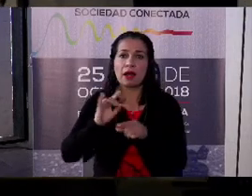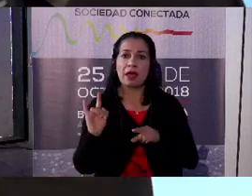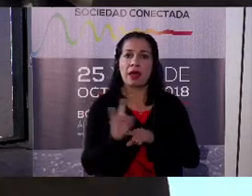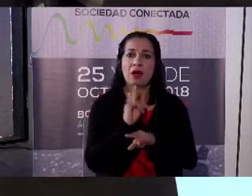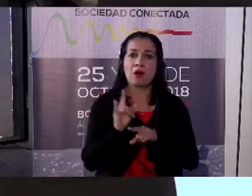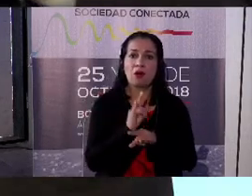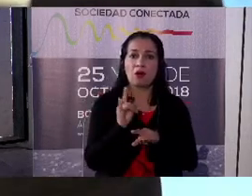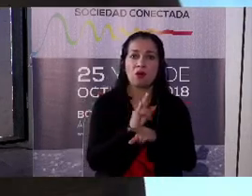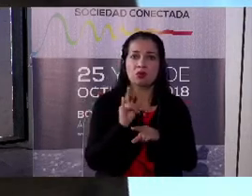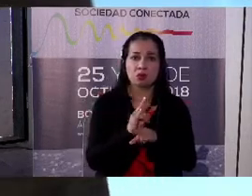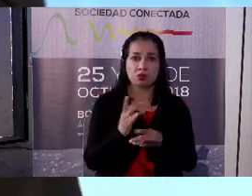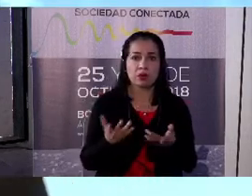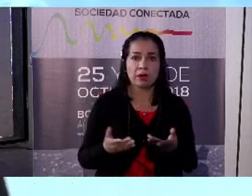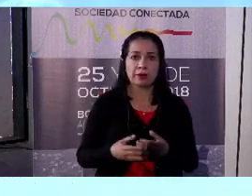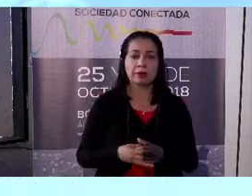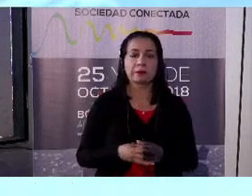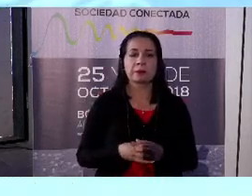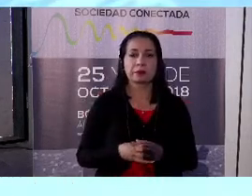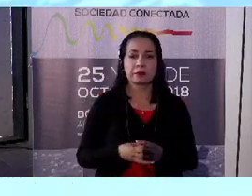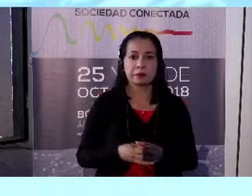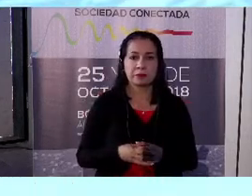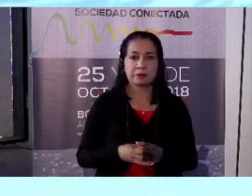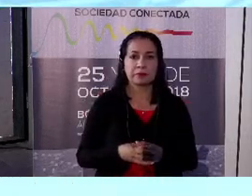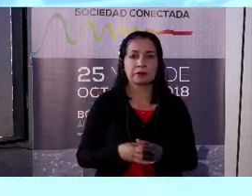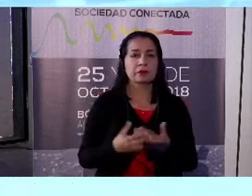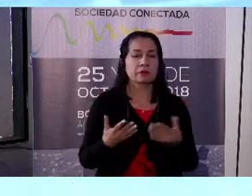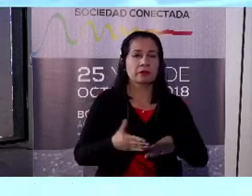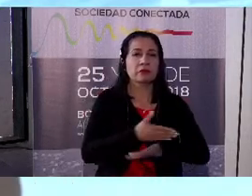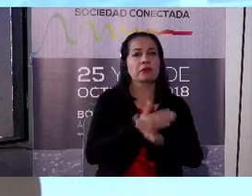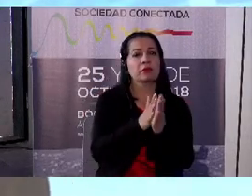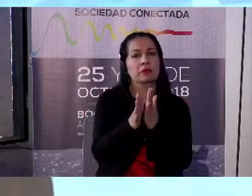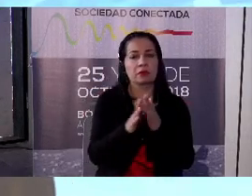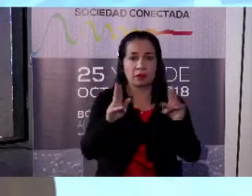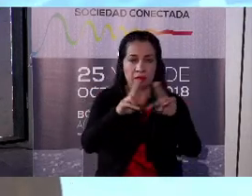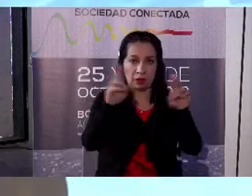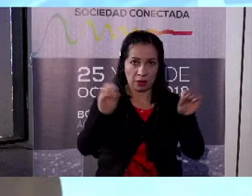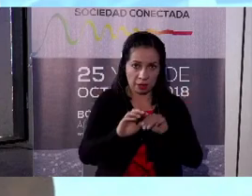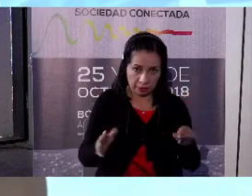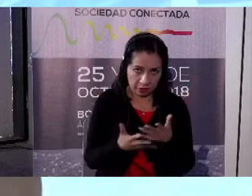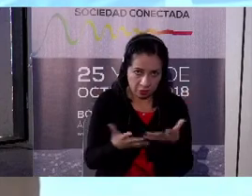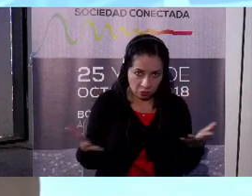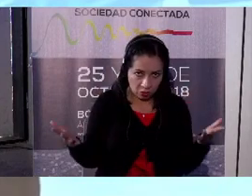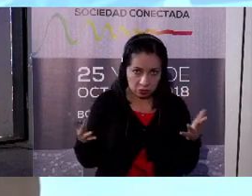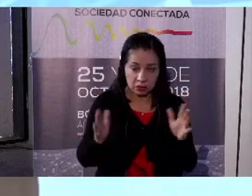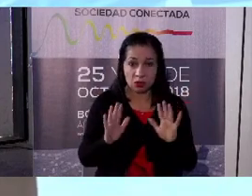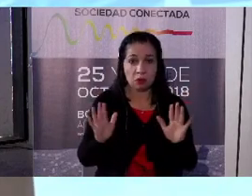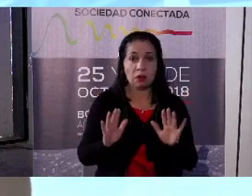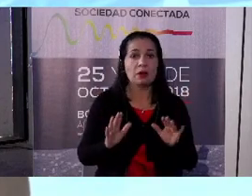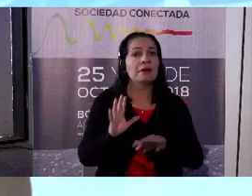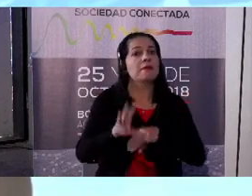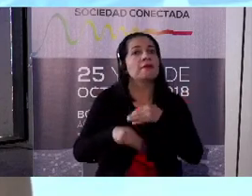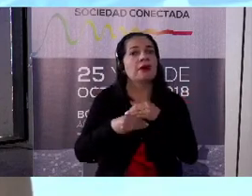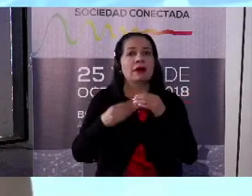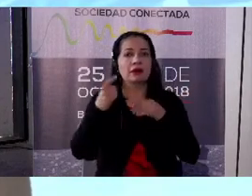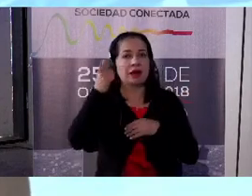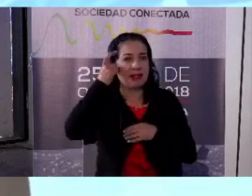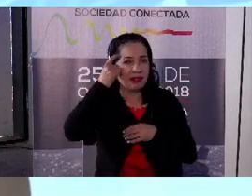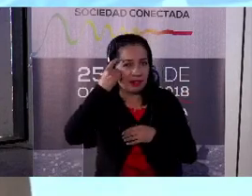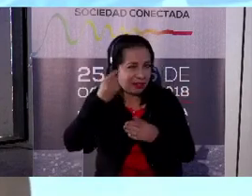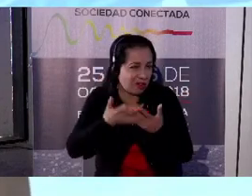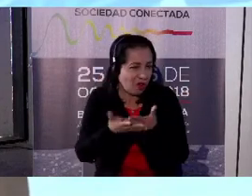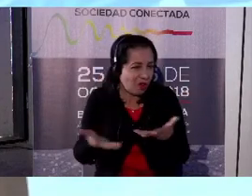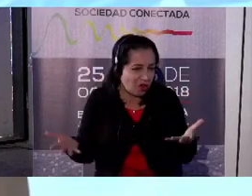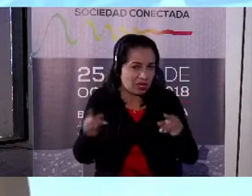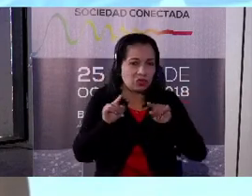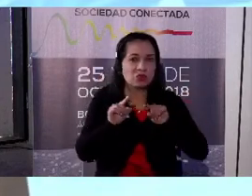que tenemos por eso hablamos no solamente de internet de las cosas pero también inteligencia de las